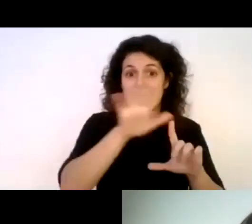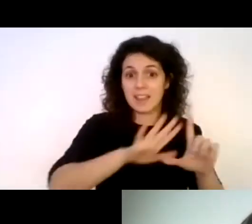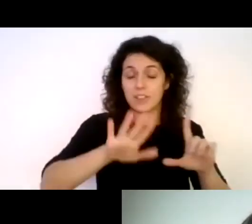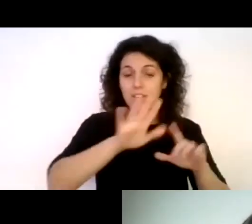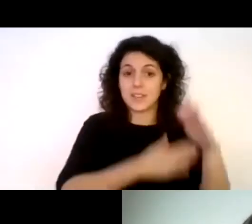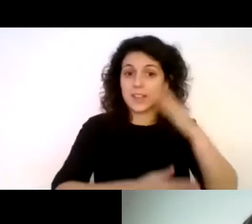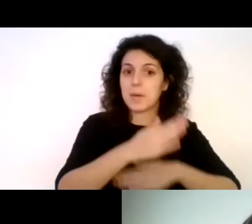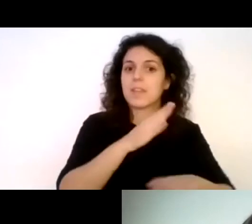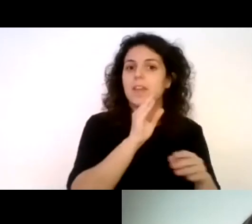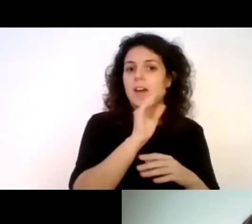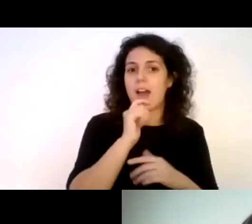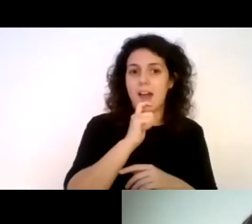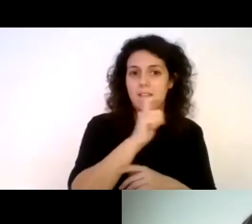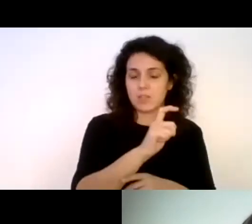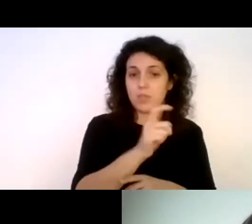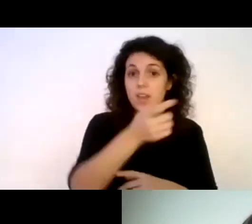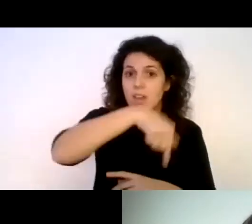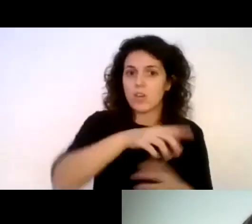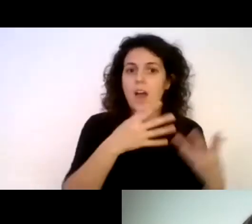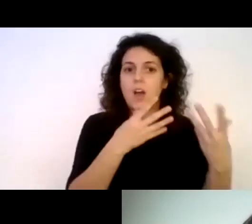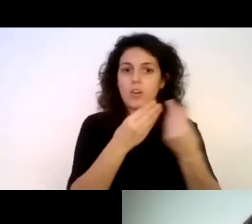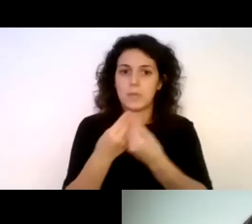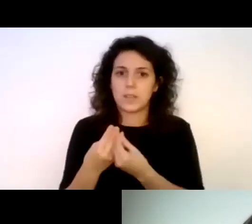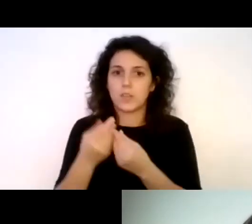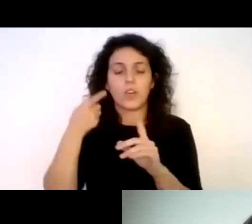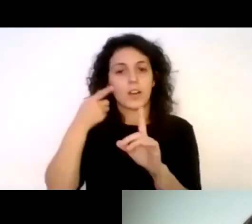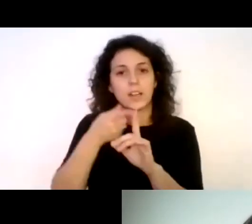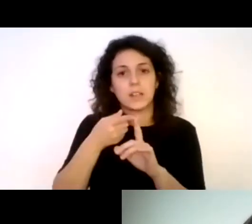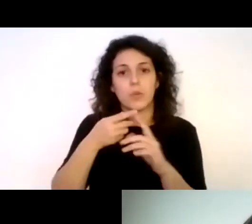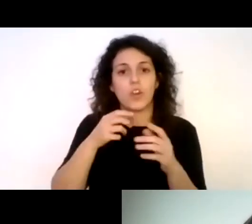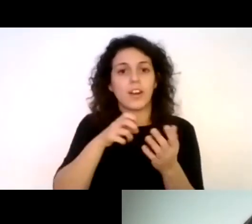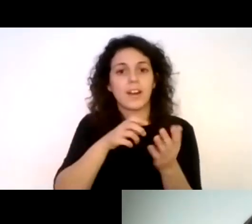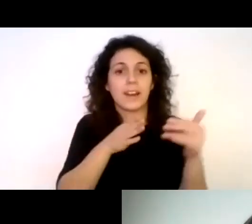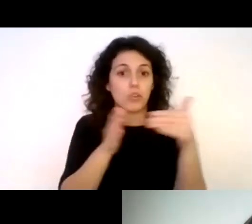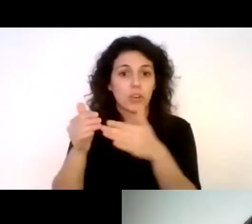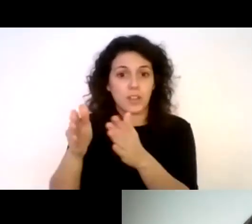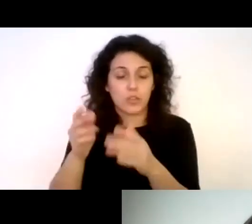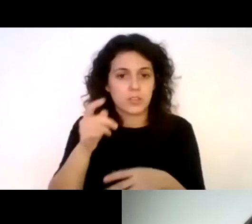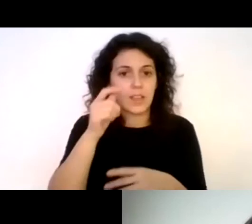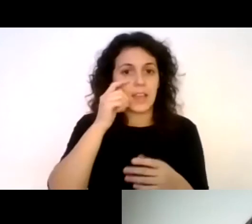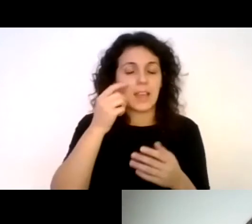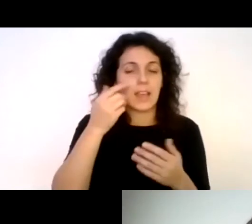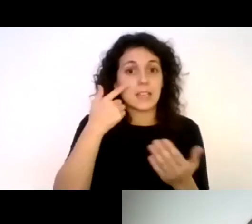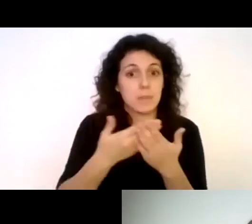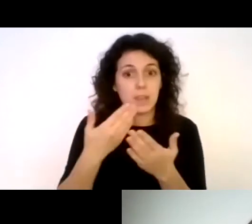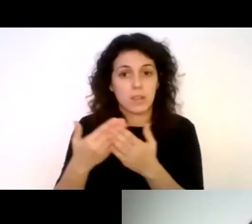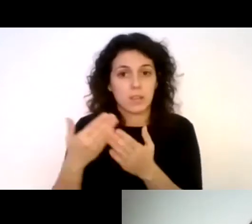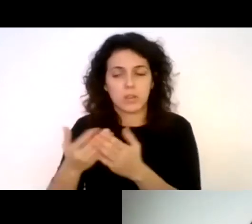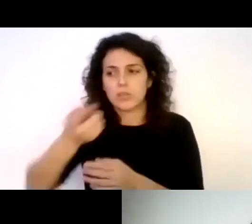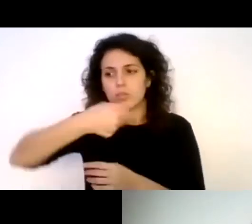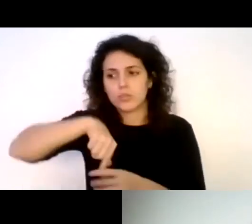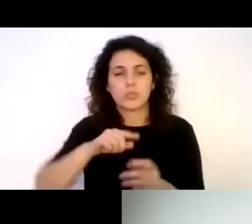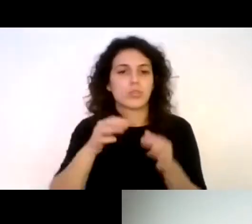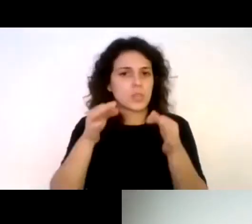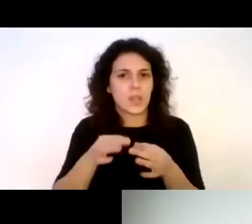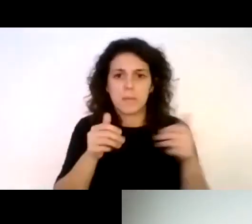Ellos nos acompañaron a realizar algunos recorridos, algunas inspecciones, y desde entonces hemos mantenido